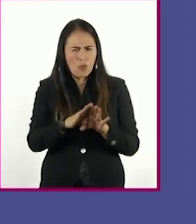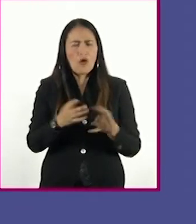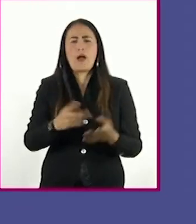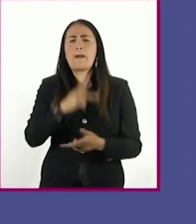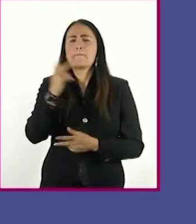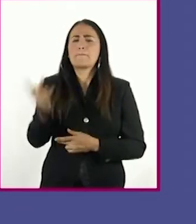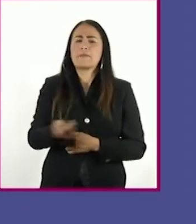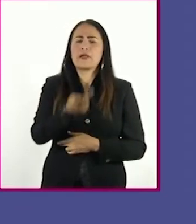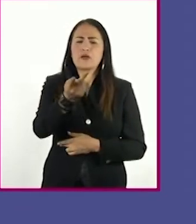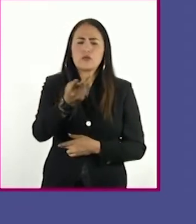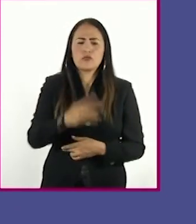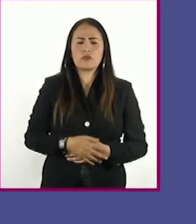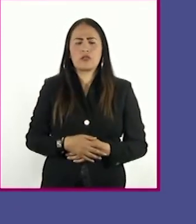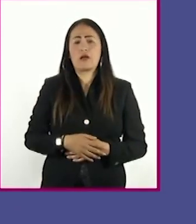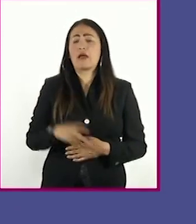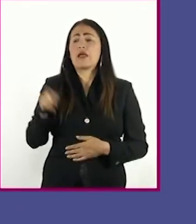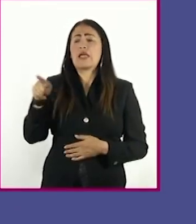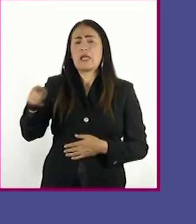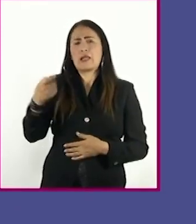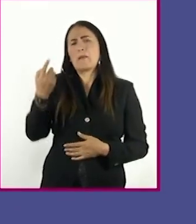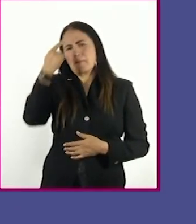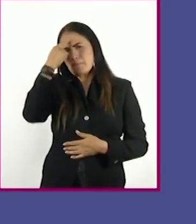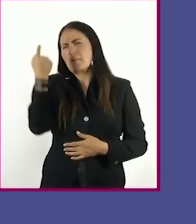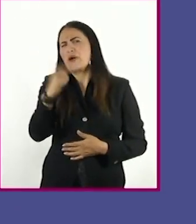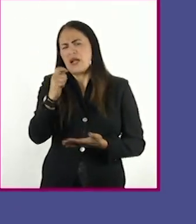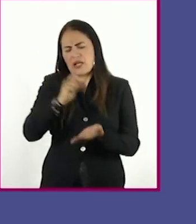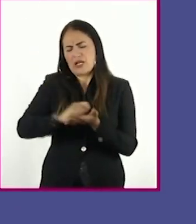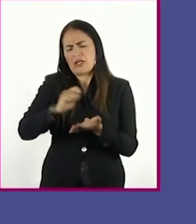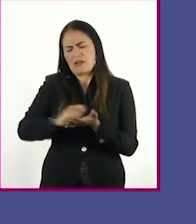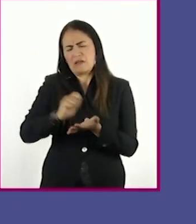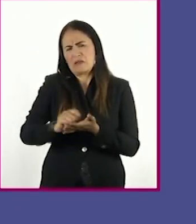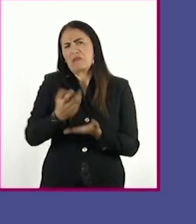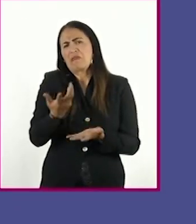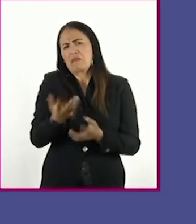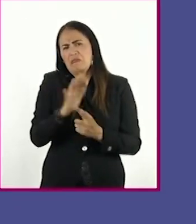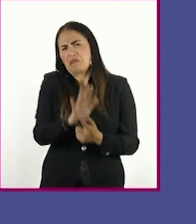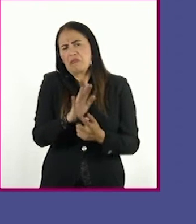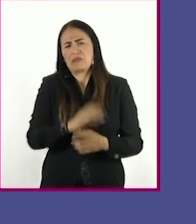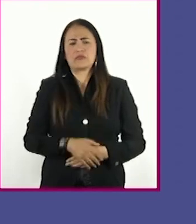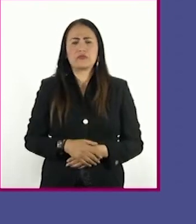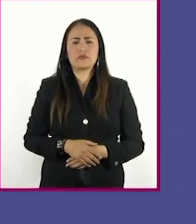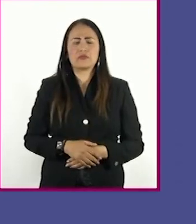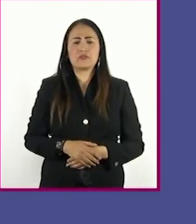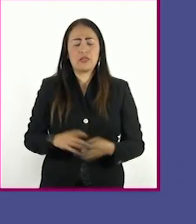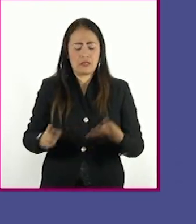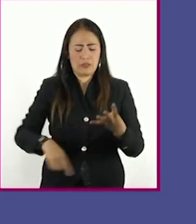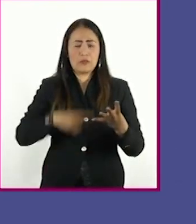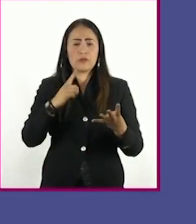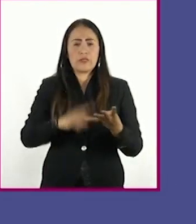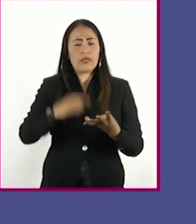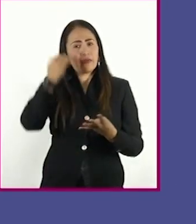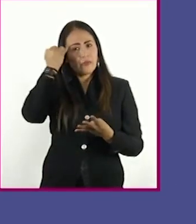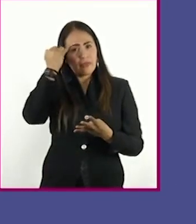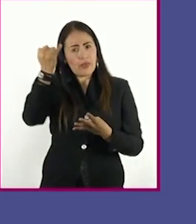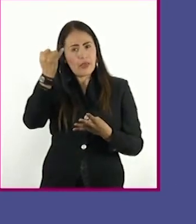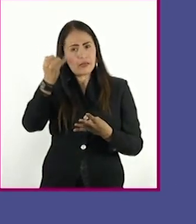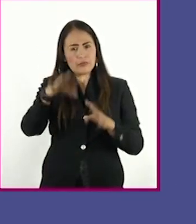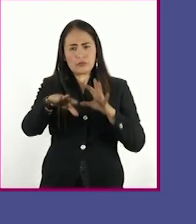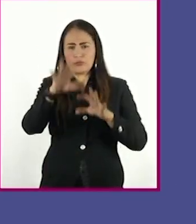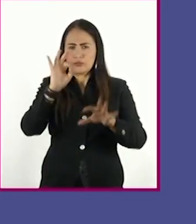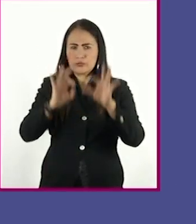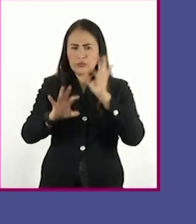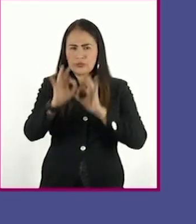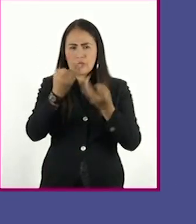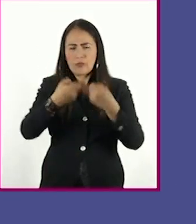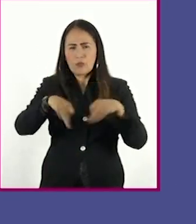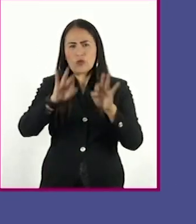pregunta: ¿cuál es la intención del autor? Las ideas clave son otro elemento para identificar la postura